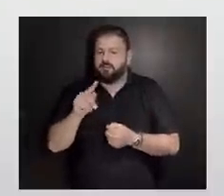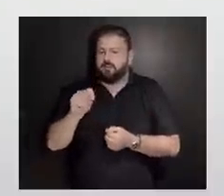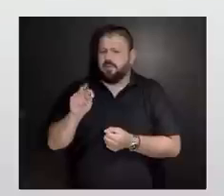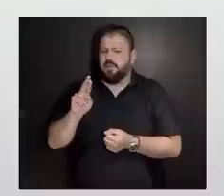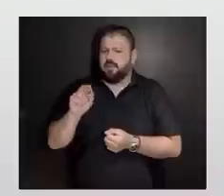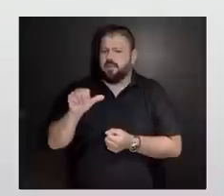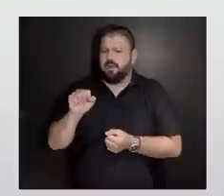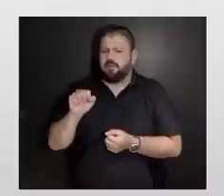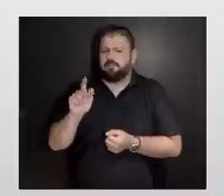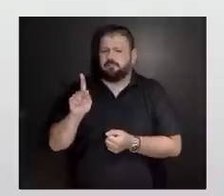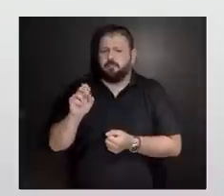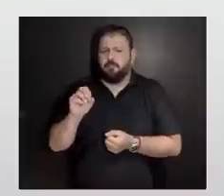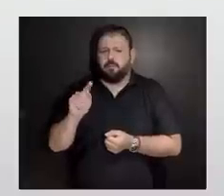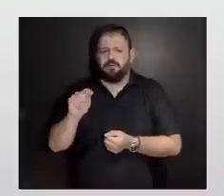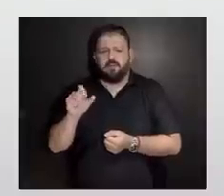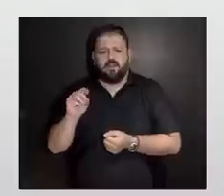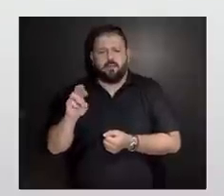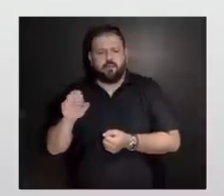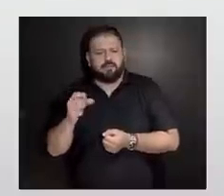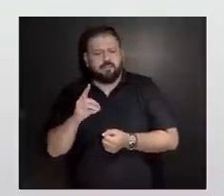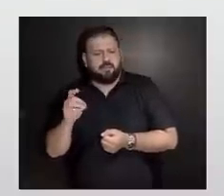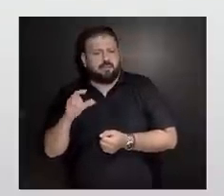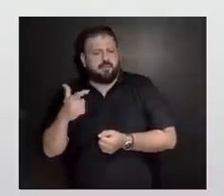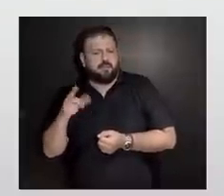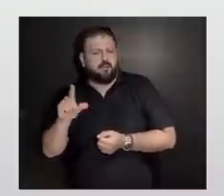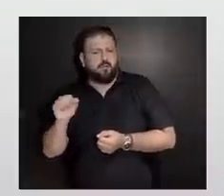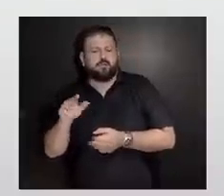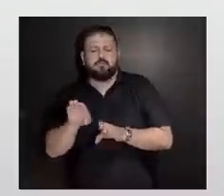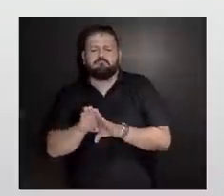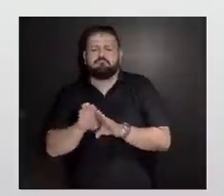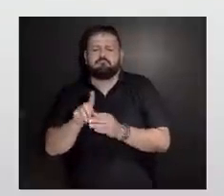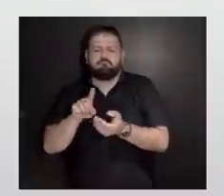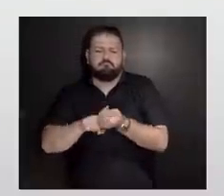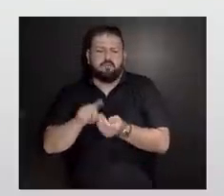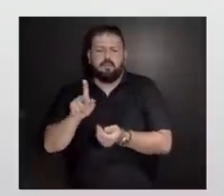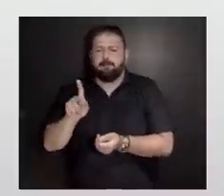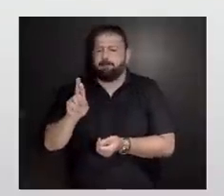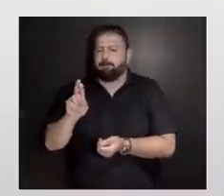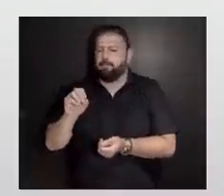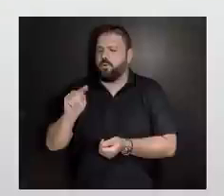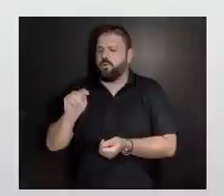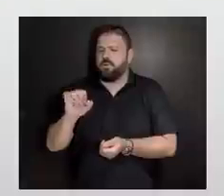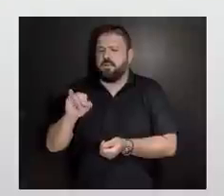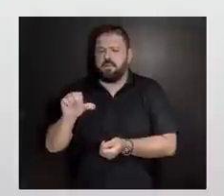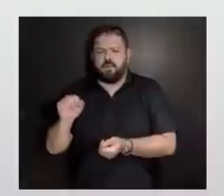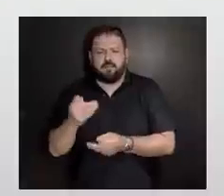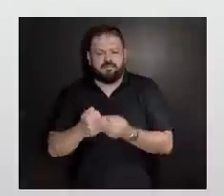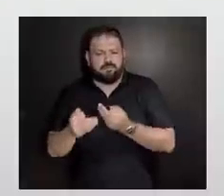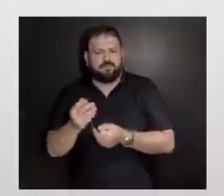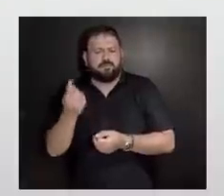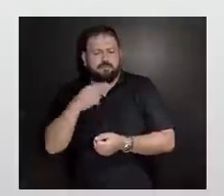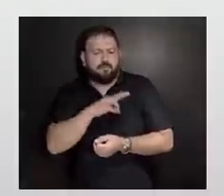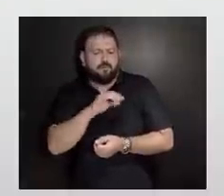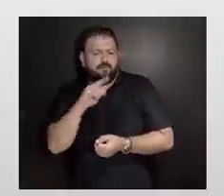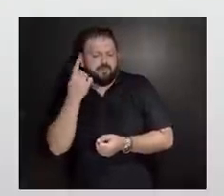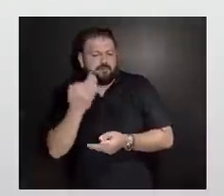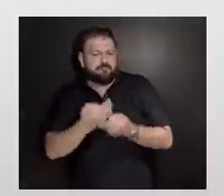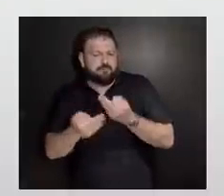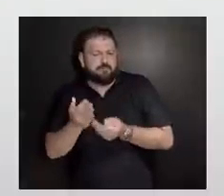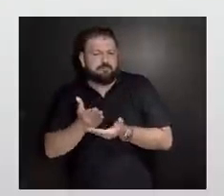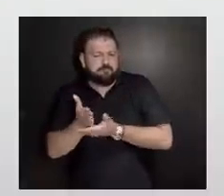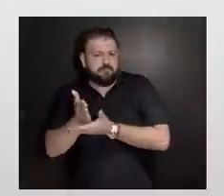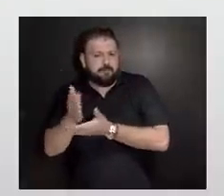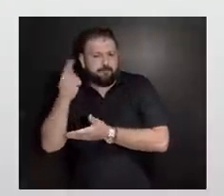GLUT, que son componentes, son proteínas que van a facilitar la entrada de la glucosa a las